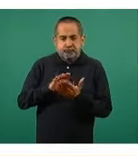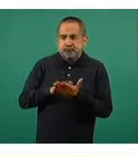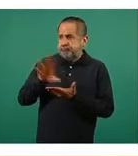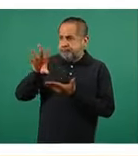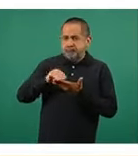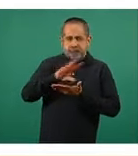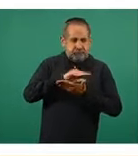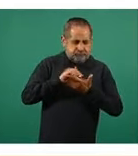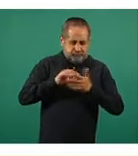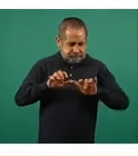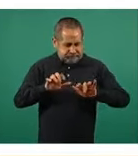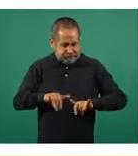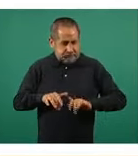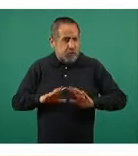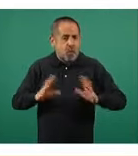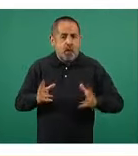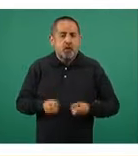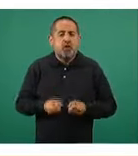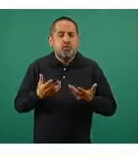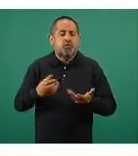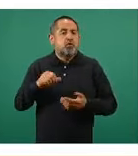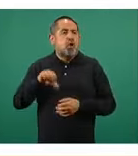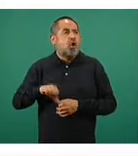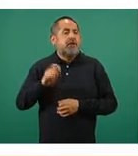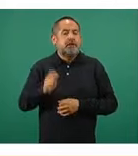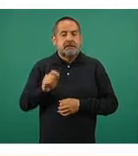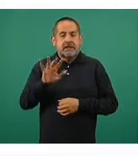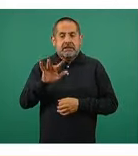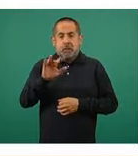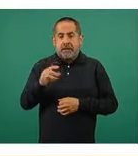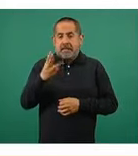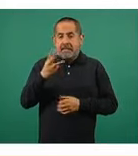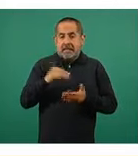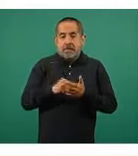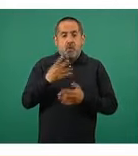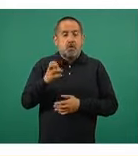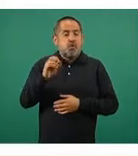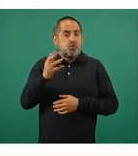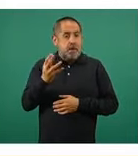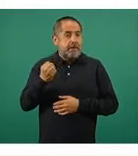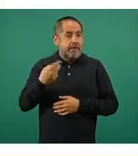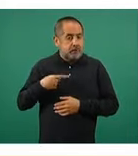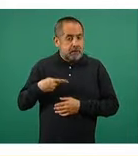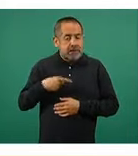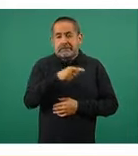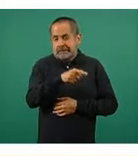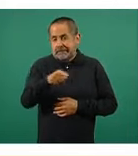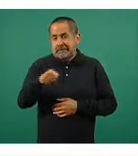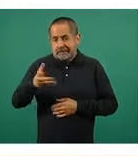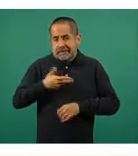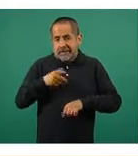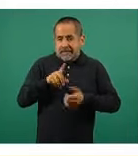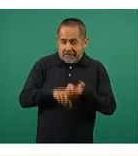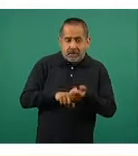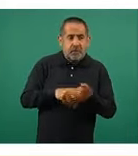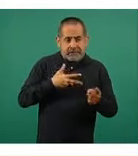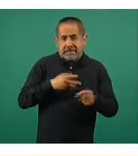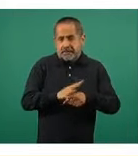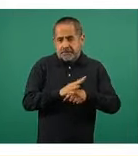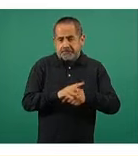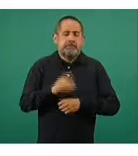de Vigilancia Epidemiológica, al día de hoy tenemos 53.409, lo que significa que de la sumatoria o del